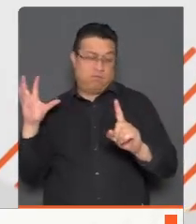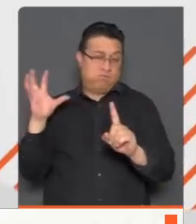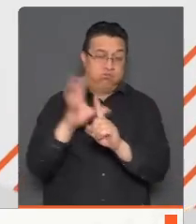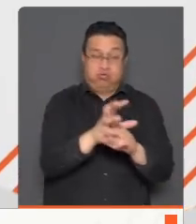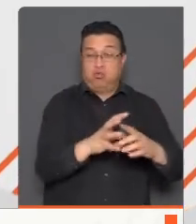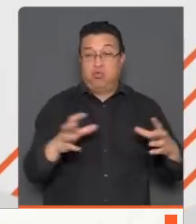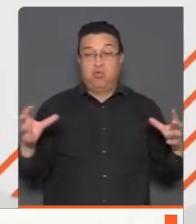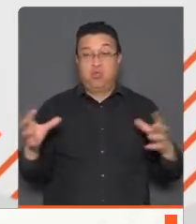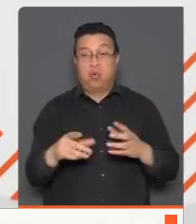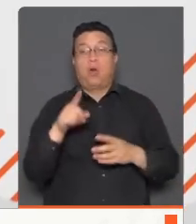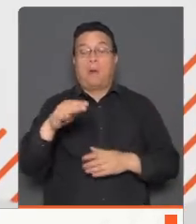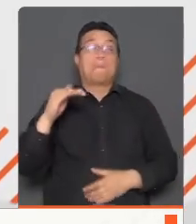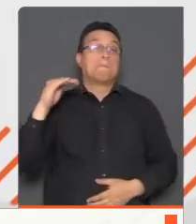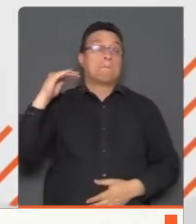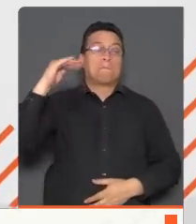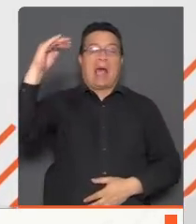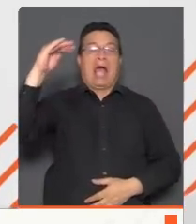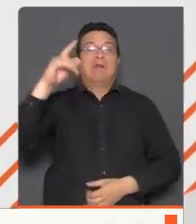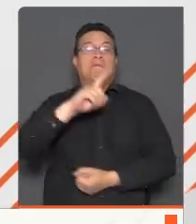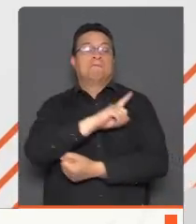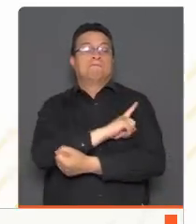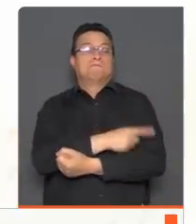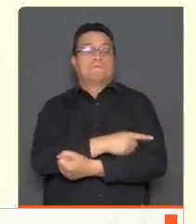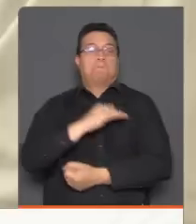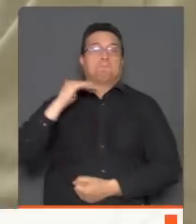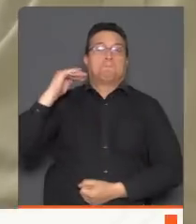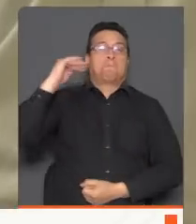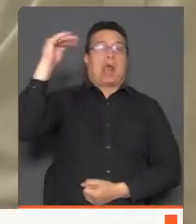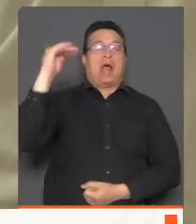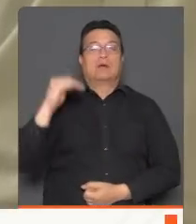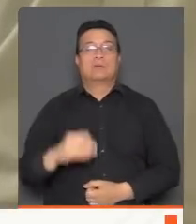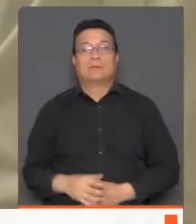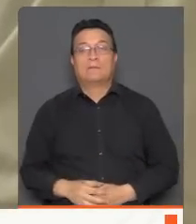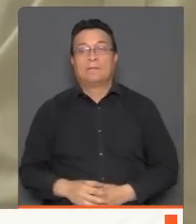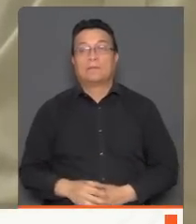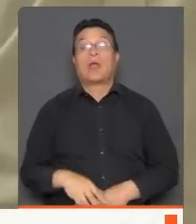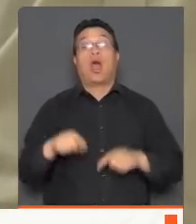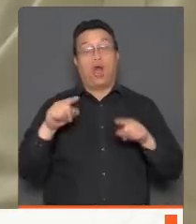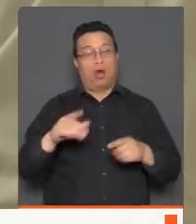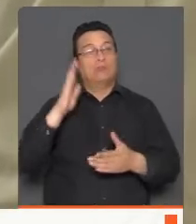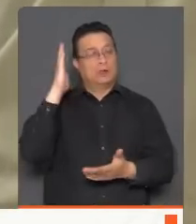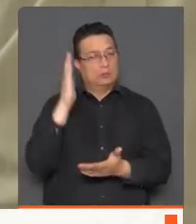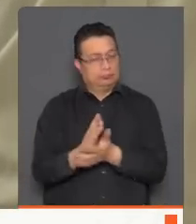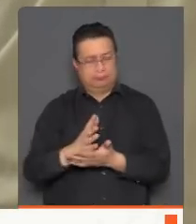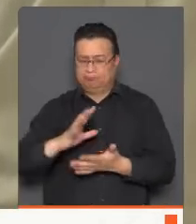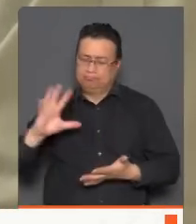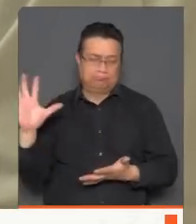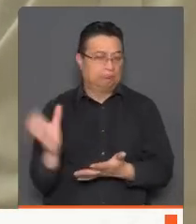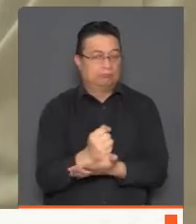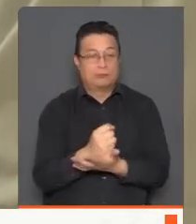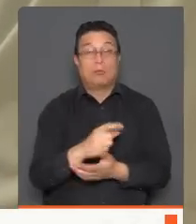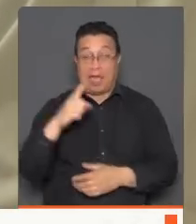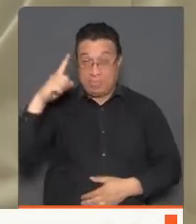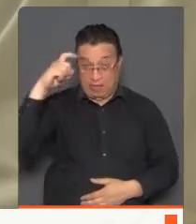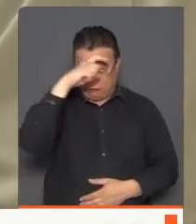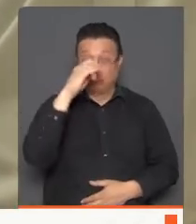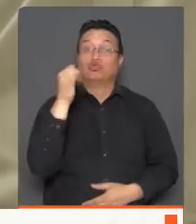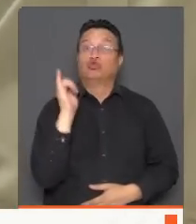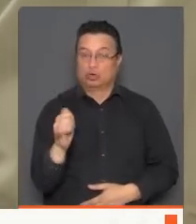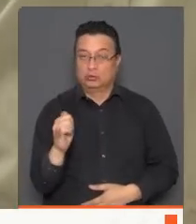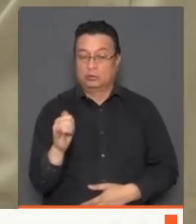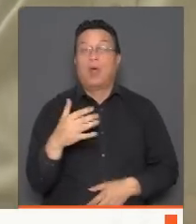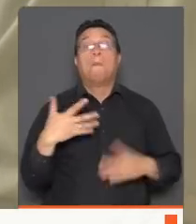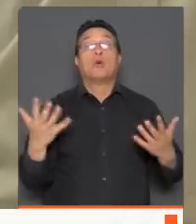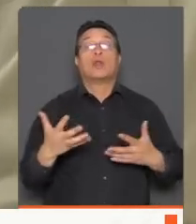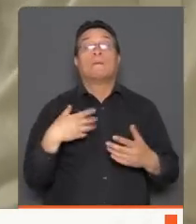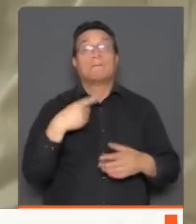Aquí impera la ley del más fuerte. Y hoy día estamos decididos a recuperarlo. Eso va a ser difícil porque normalmente la pregunta